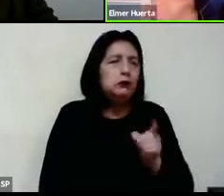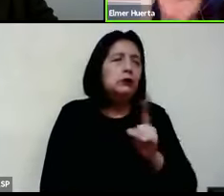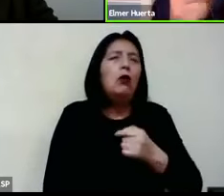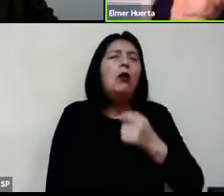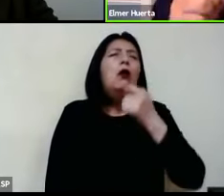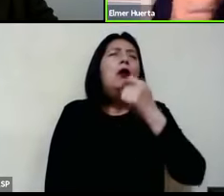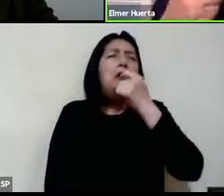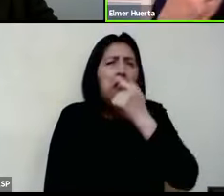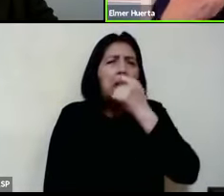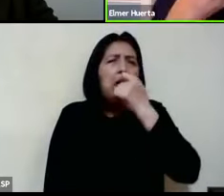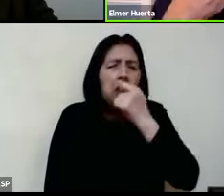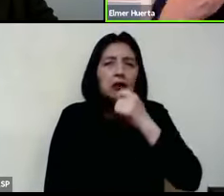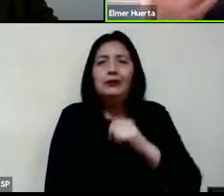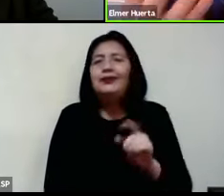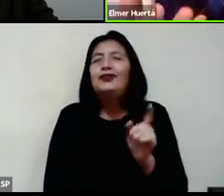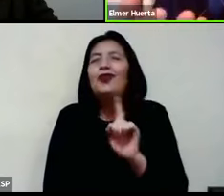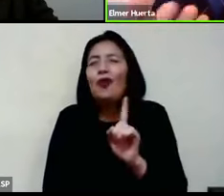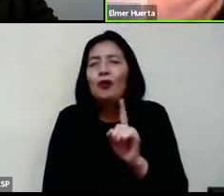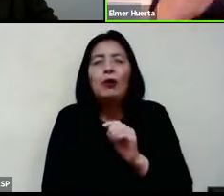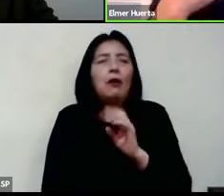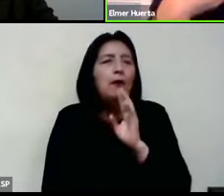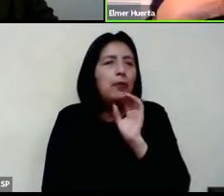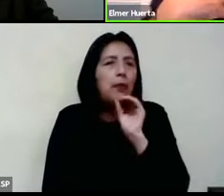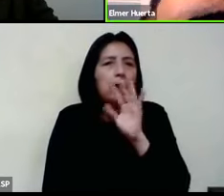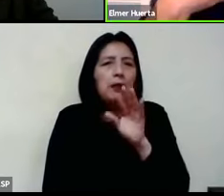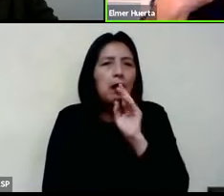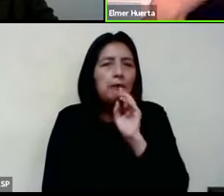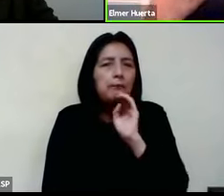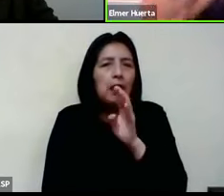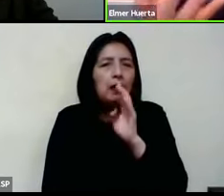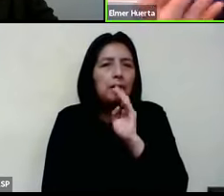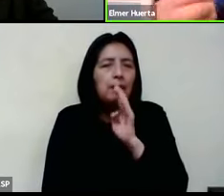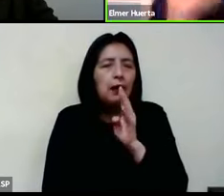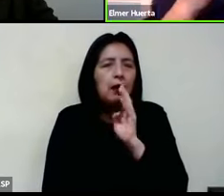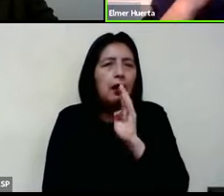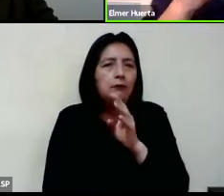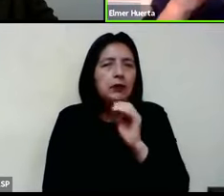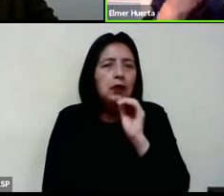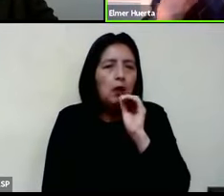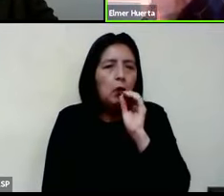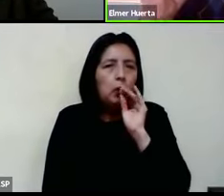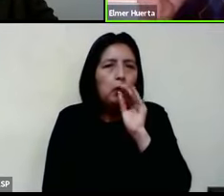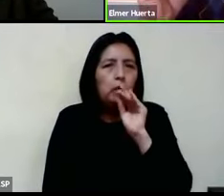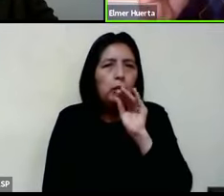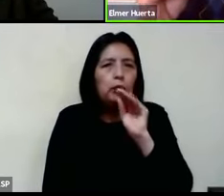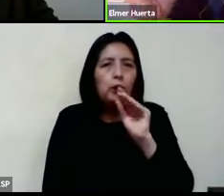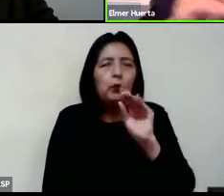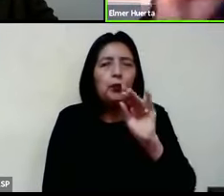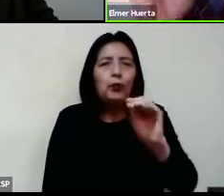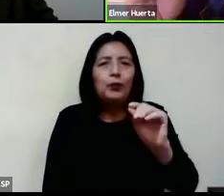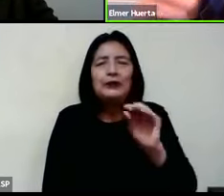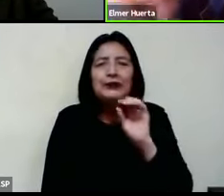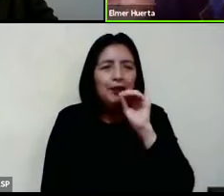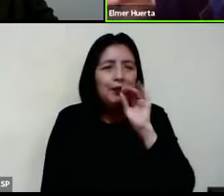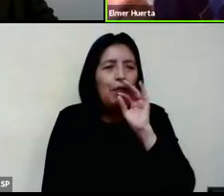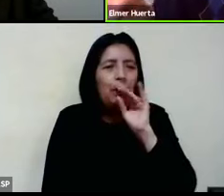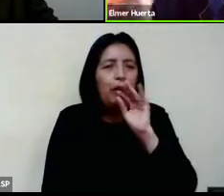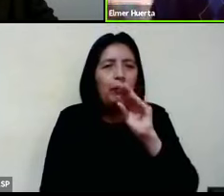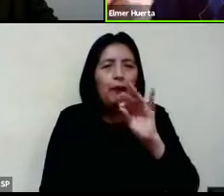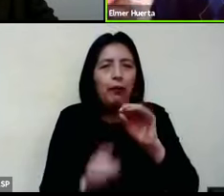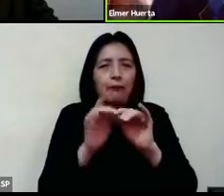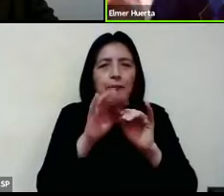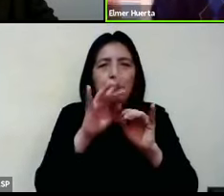estornudo. Lo hace cuando el niño habla, cuando con su aliento salen los aerosoles y esos